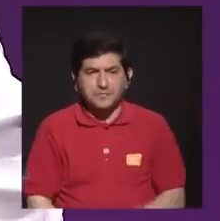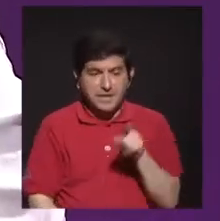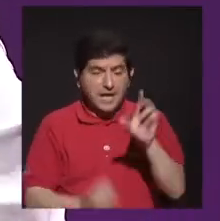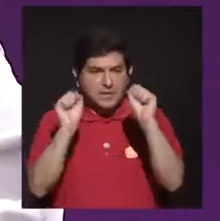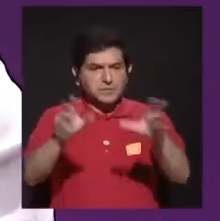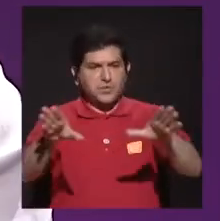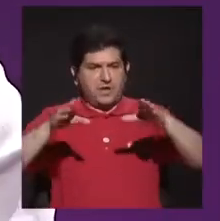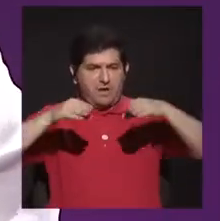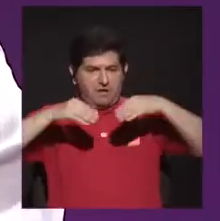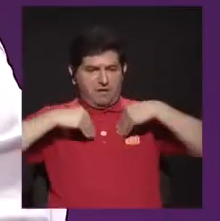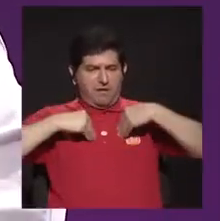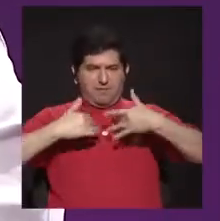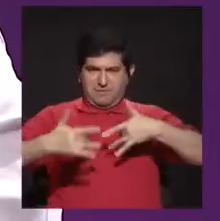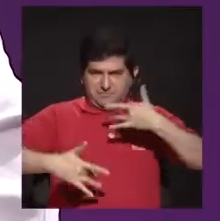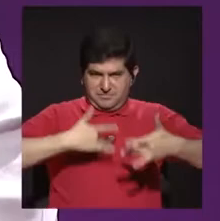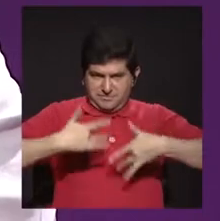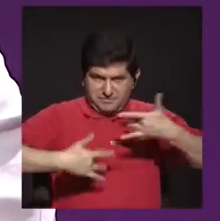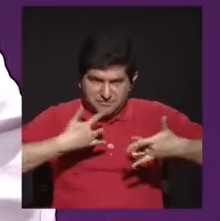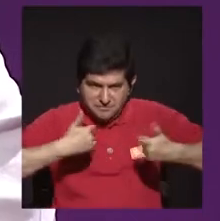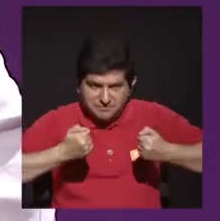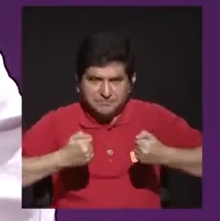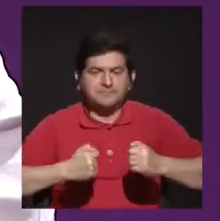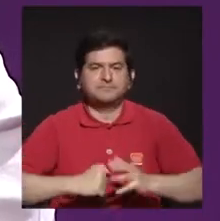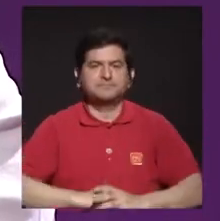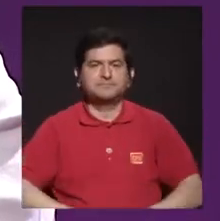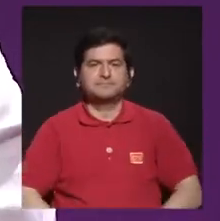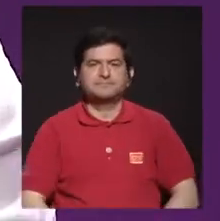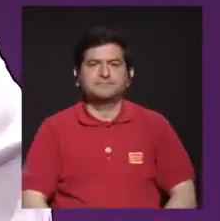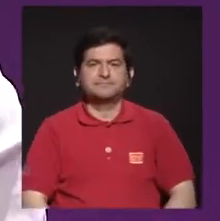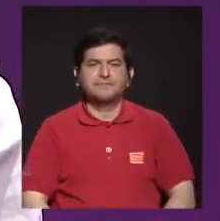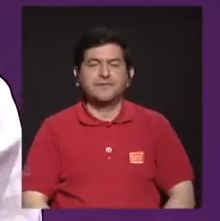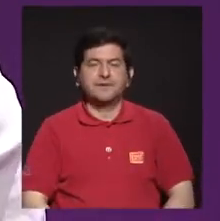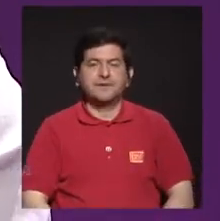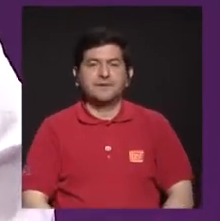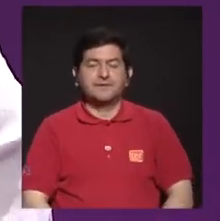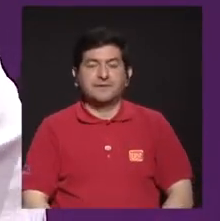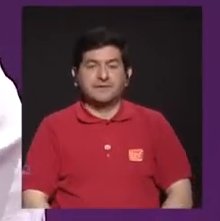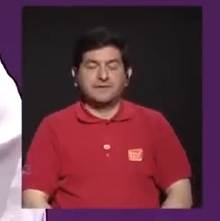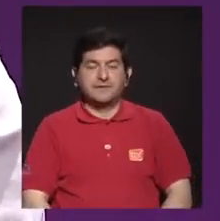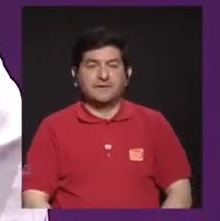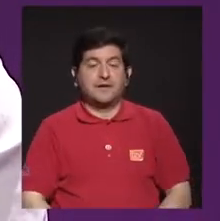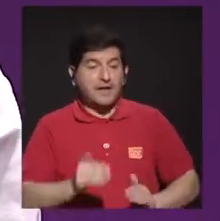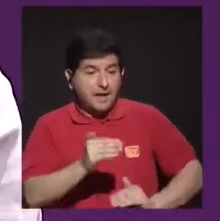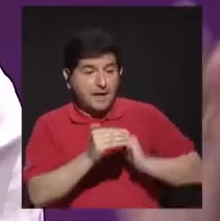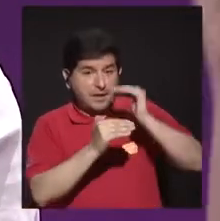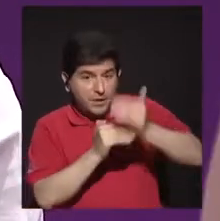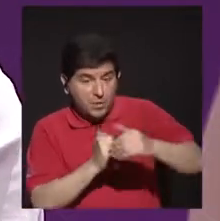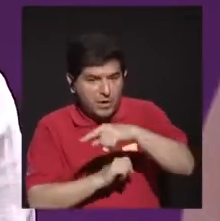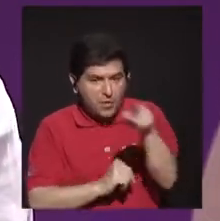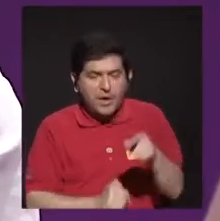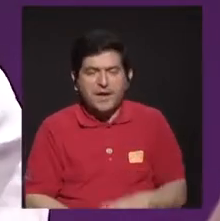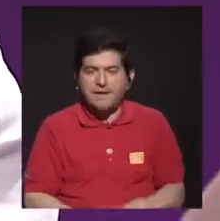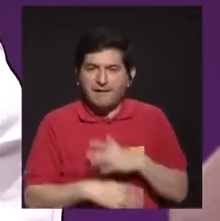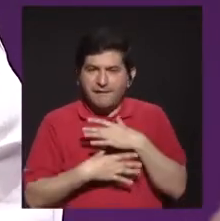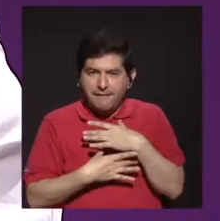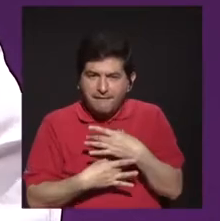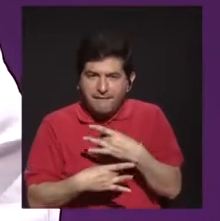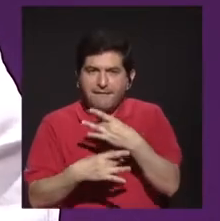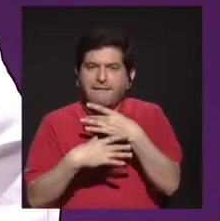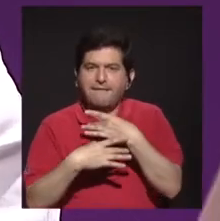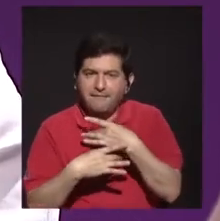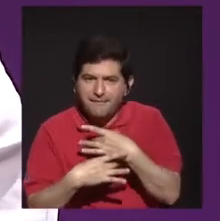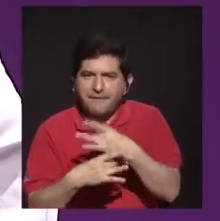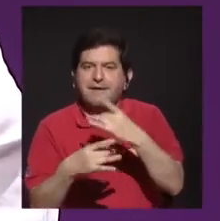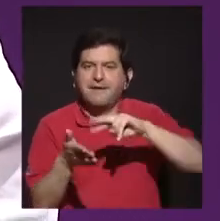se apropiara de ellas, que lo sintieran, y de esa forma ellas iban enamorándose de lo que